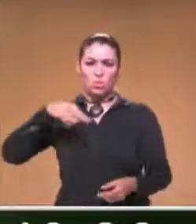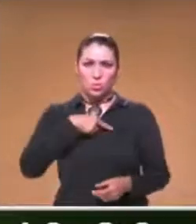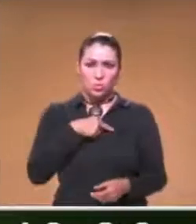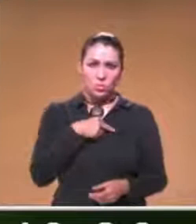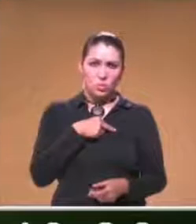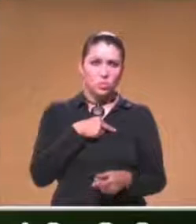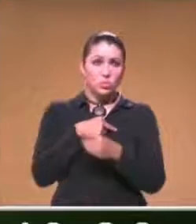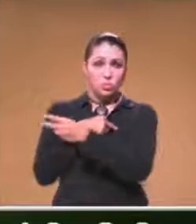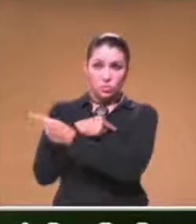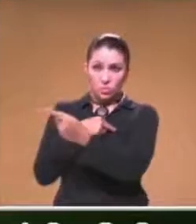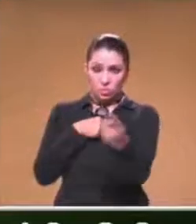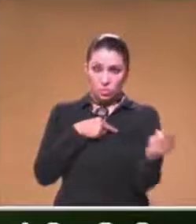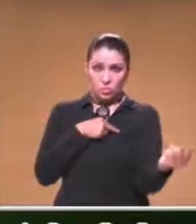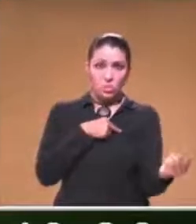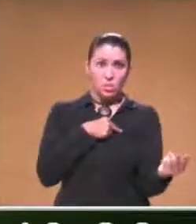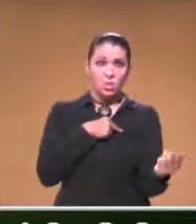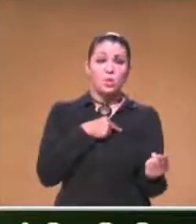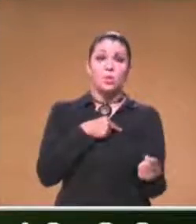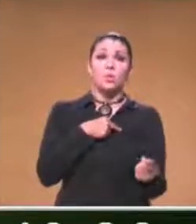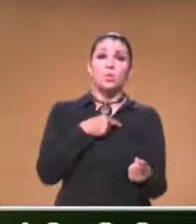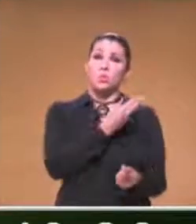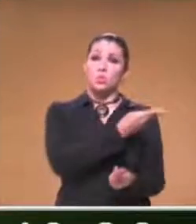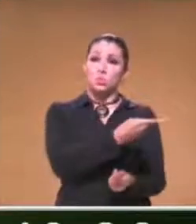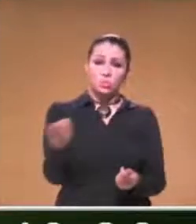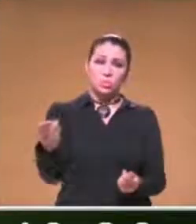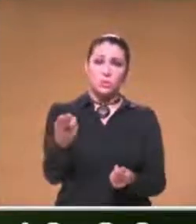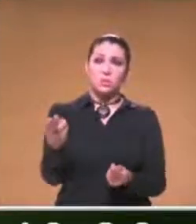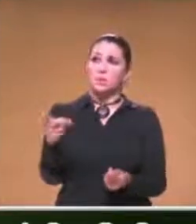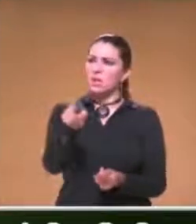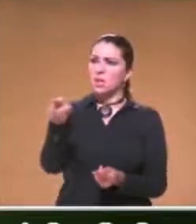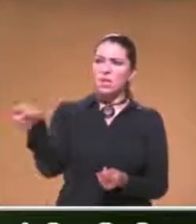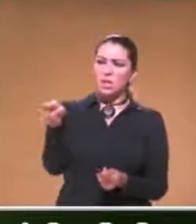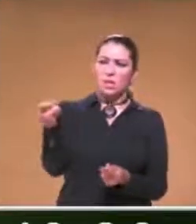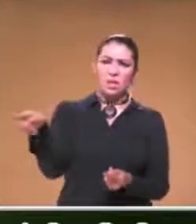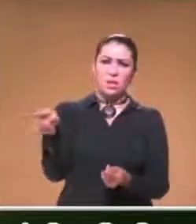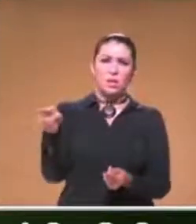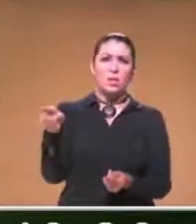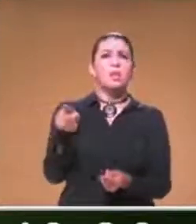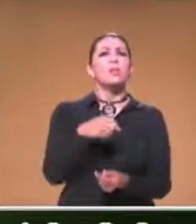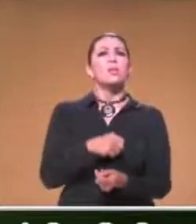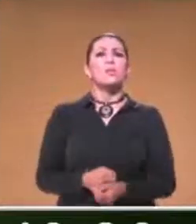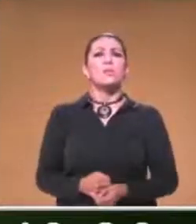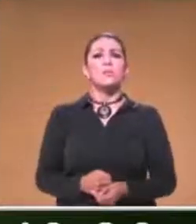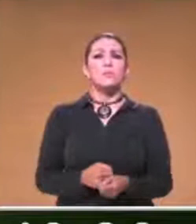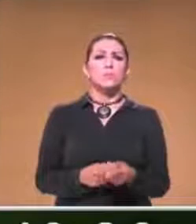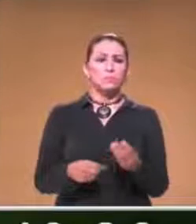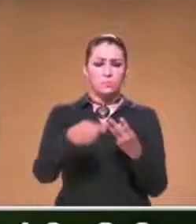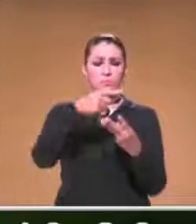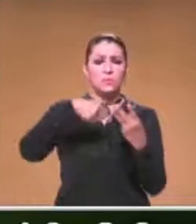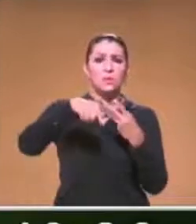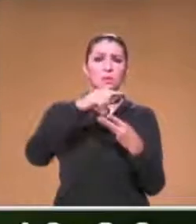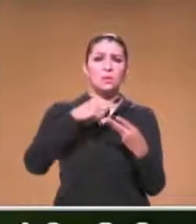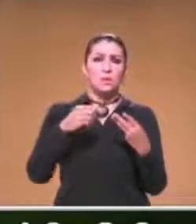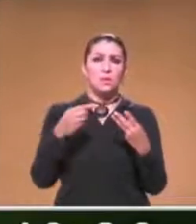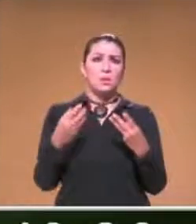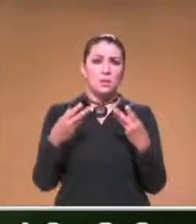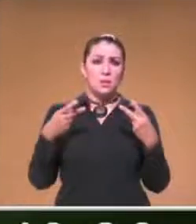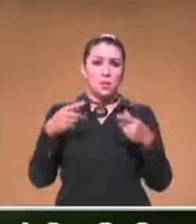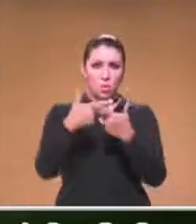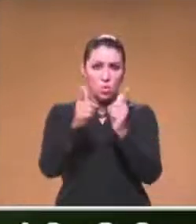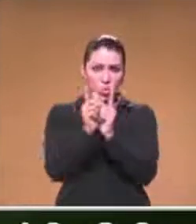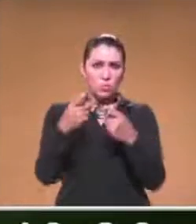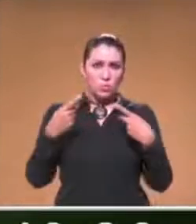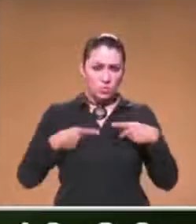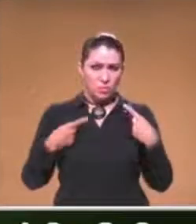You, ustedes. And they, ellos. Las tres personas del plural van a utilizar la misma forma